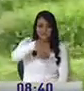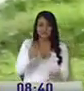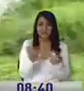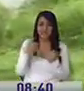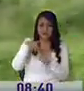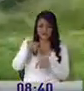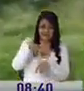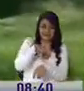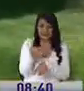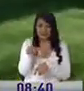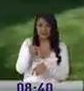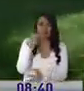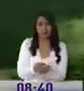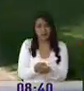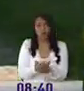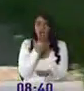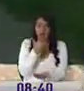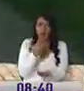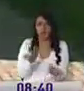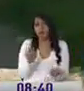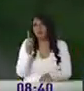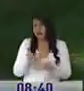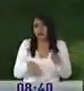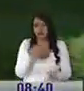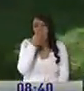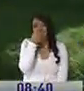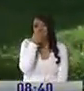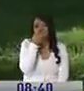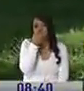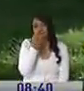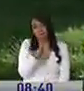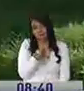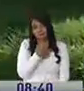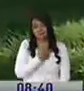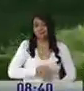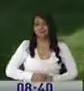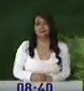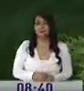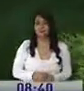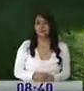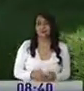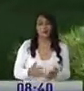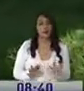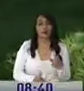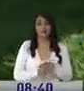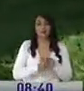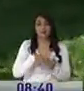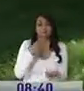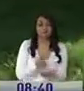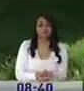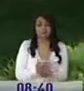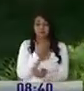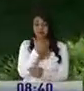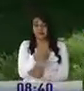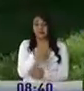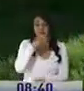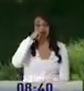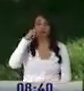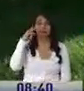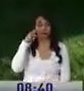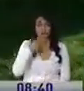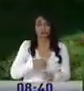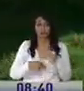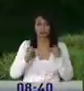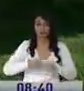hierbas pueden caerse y puede pasar cualquier accidente que que pueda que se pueda